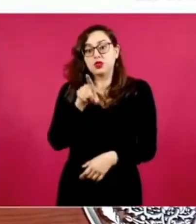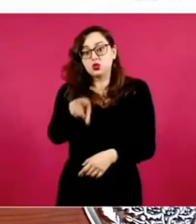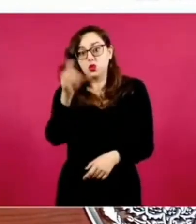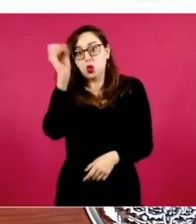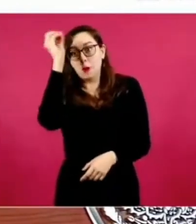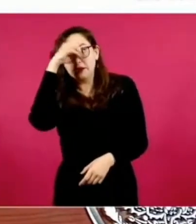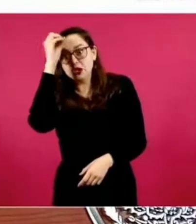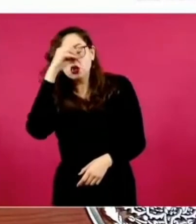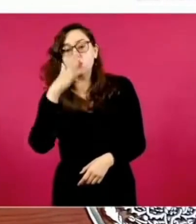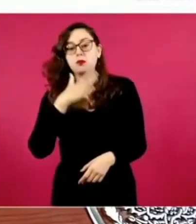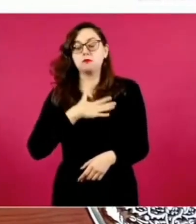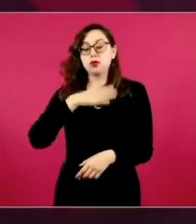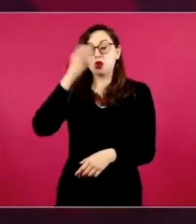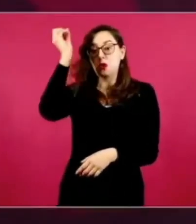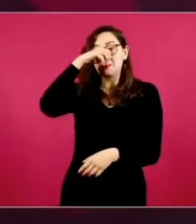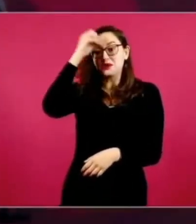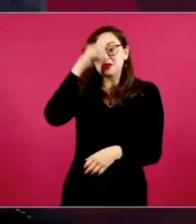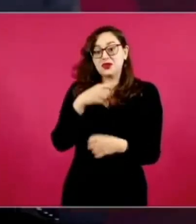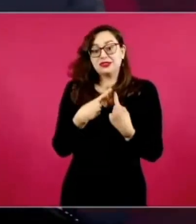mira,